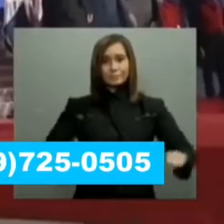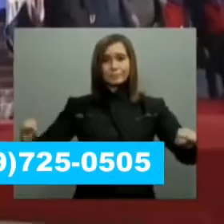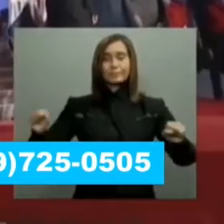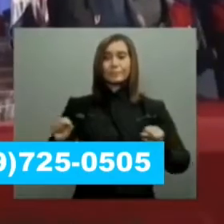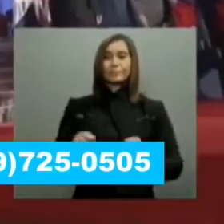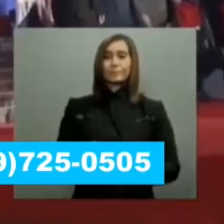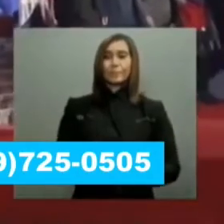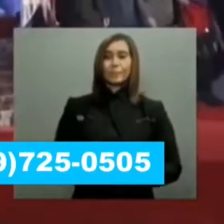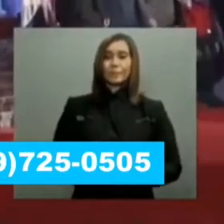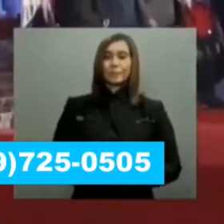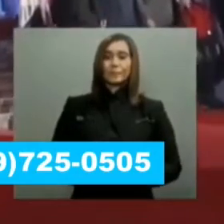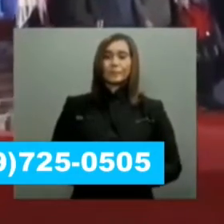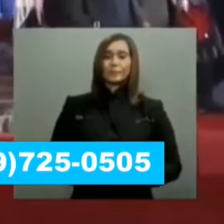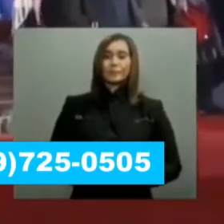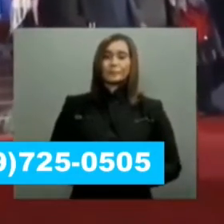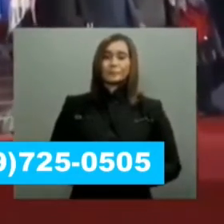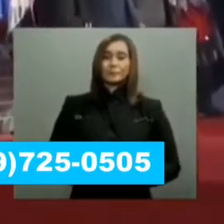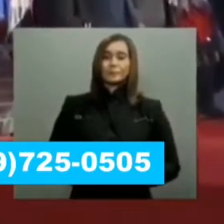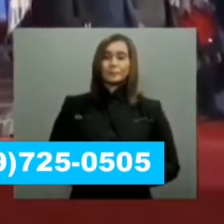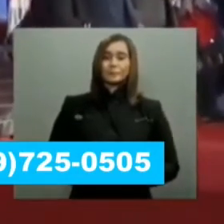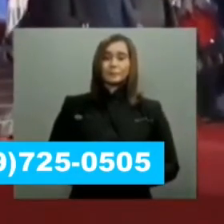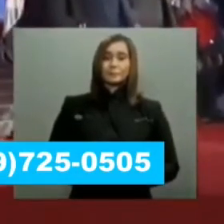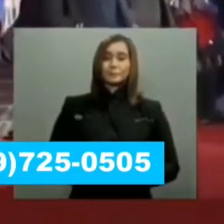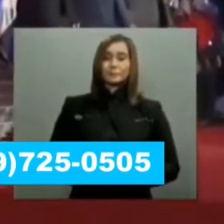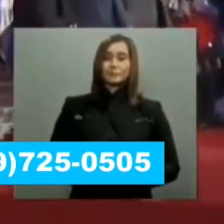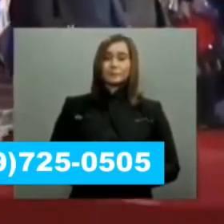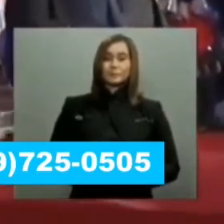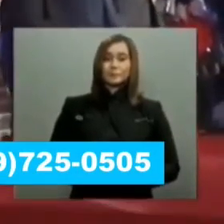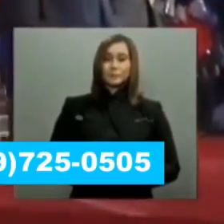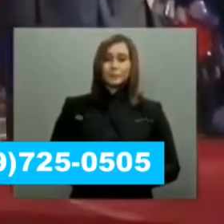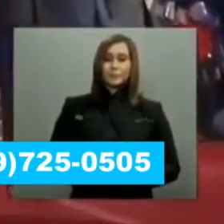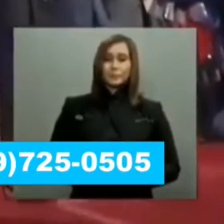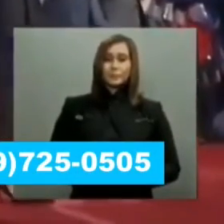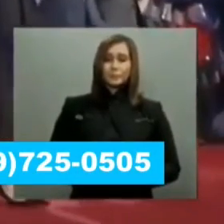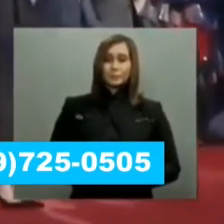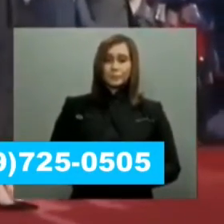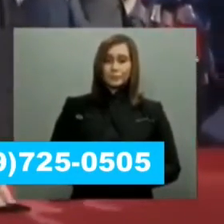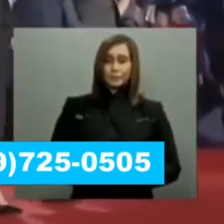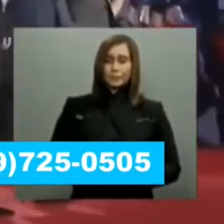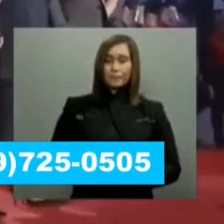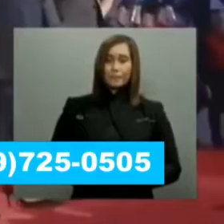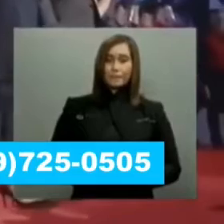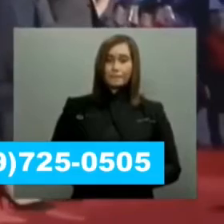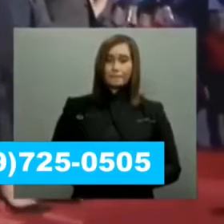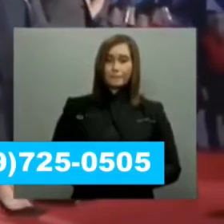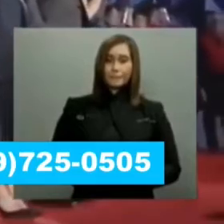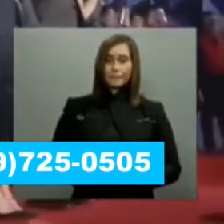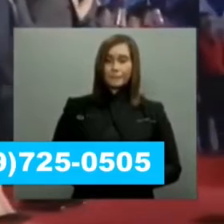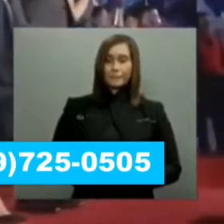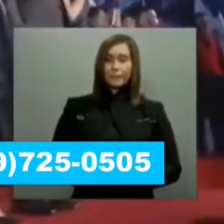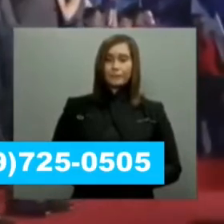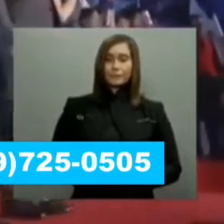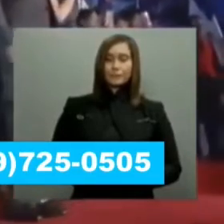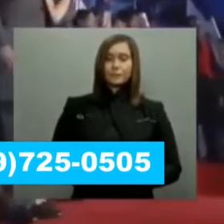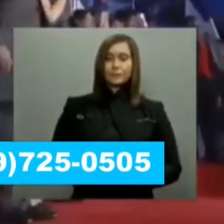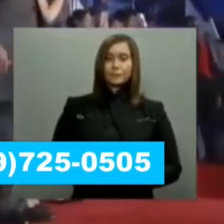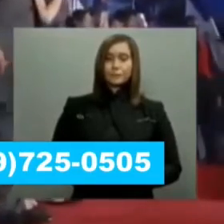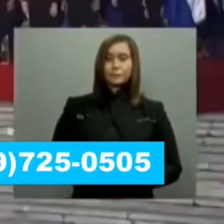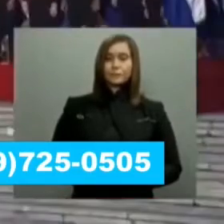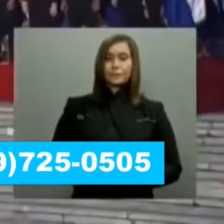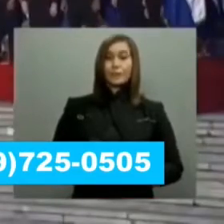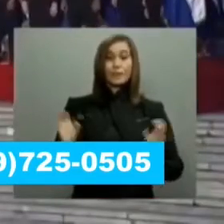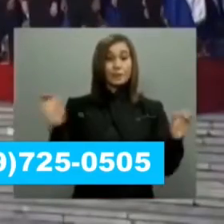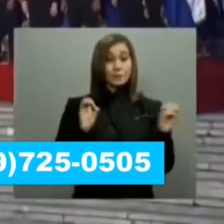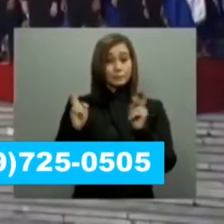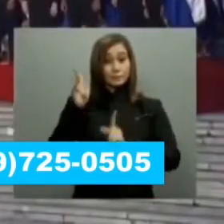pasado además de este enfrentamiento con la pandemia complacer a todo el mundo porque es serio grande que creo complazca si miramos de